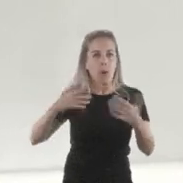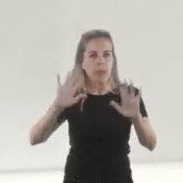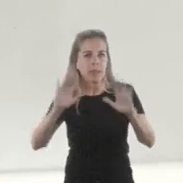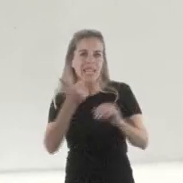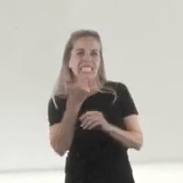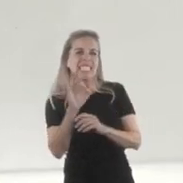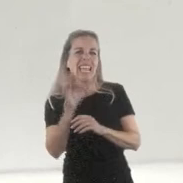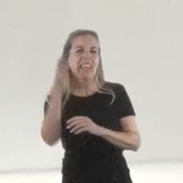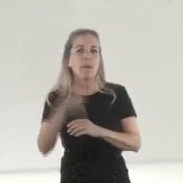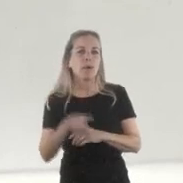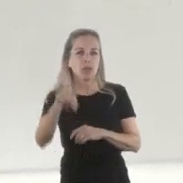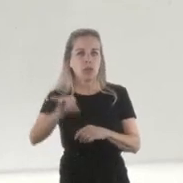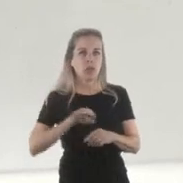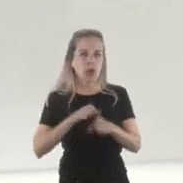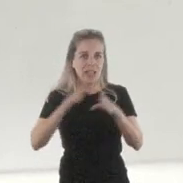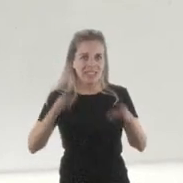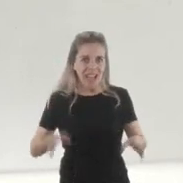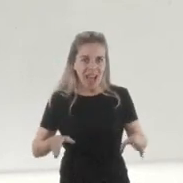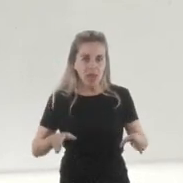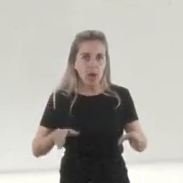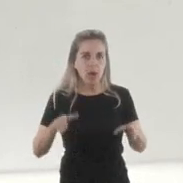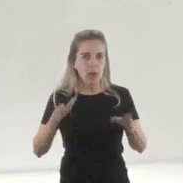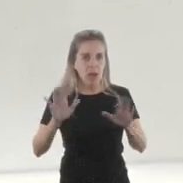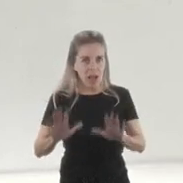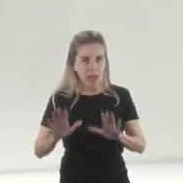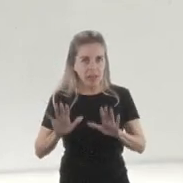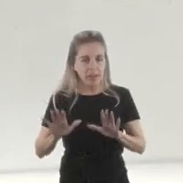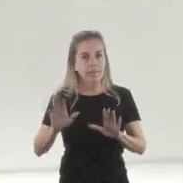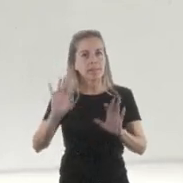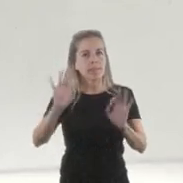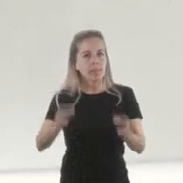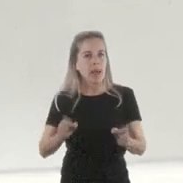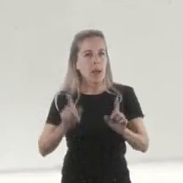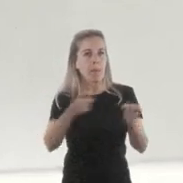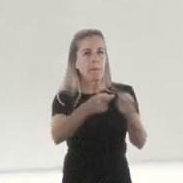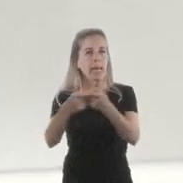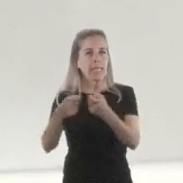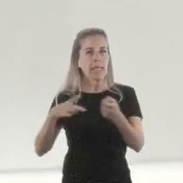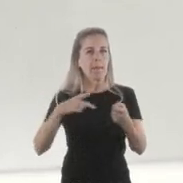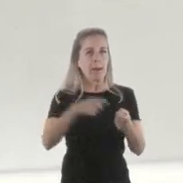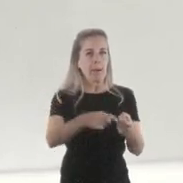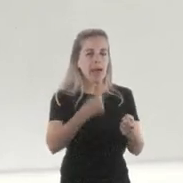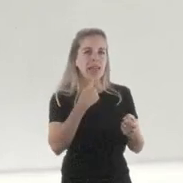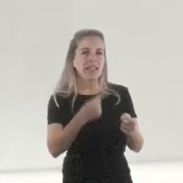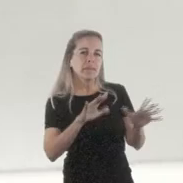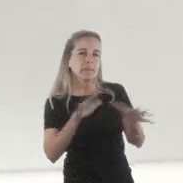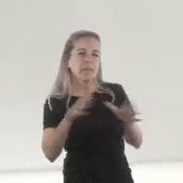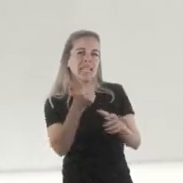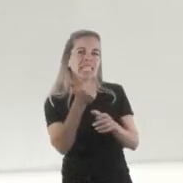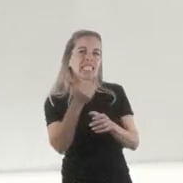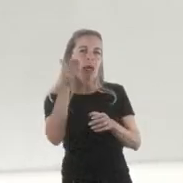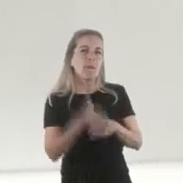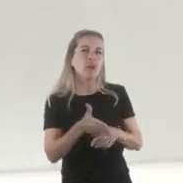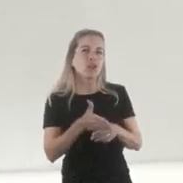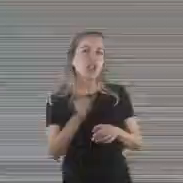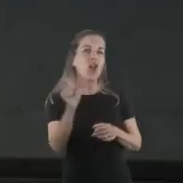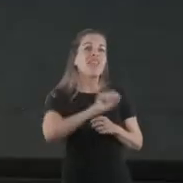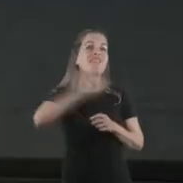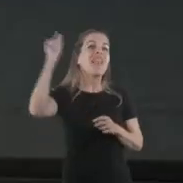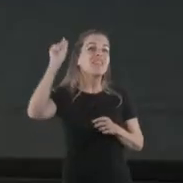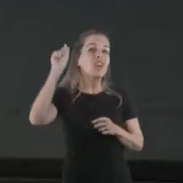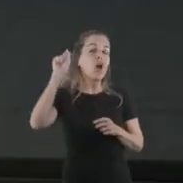este año, y además teniendo en cuenta las estimaciones de algunas consultoras privadas que hablan de más de un 6% de inflación para el mes de enero.